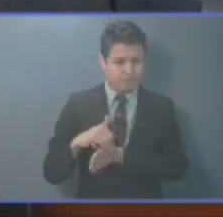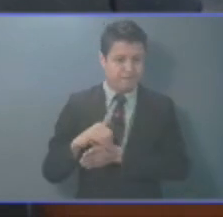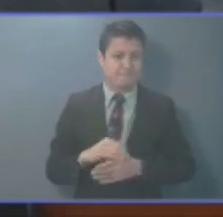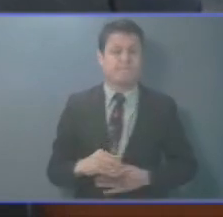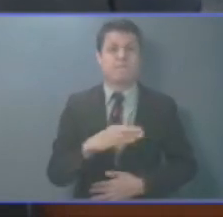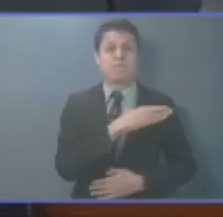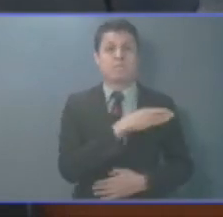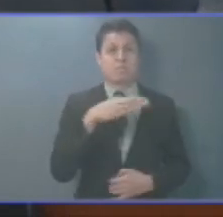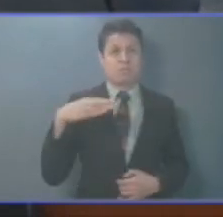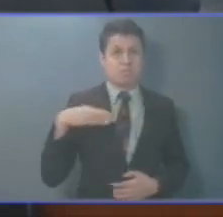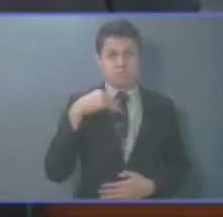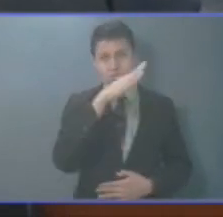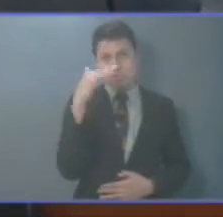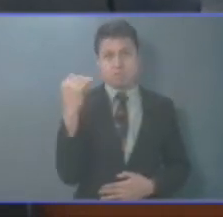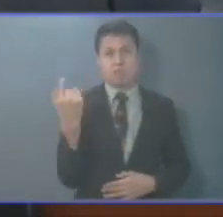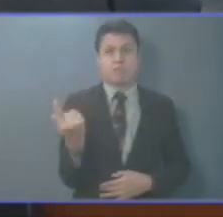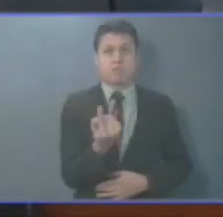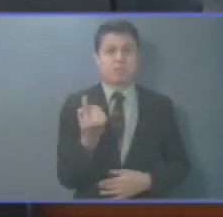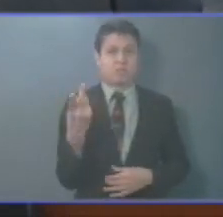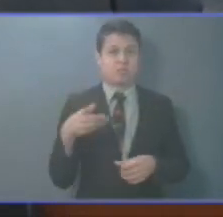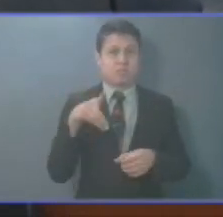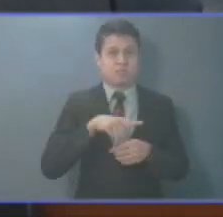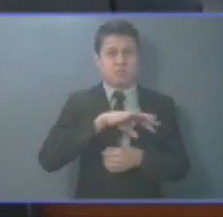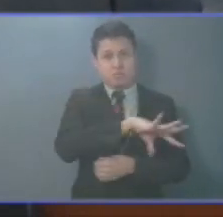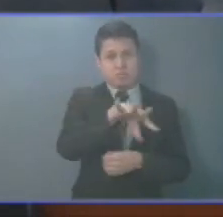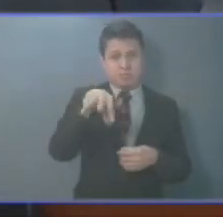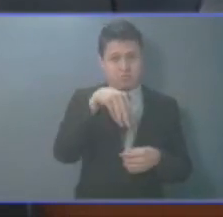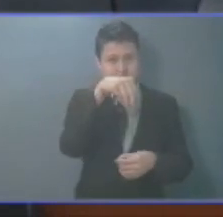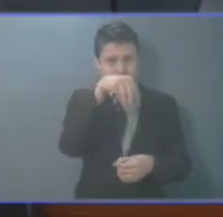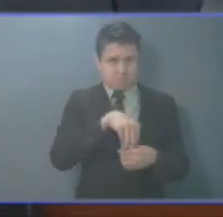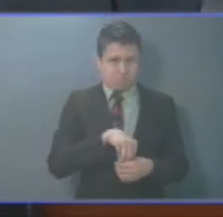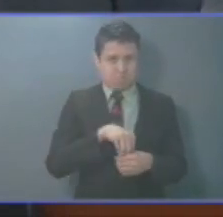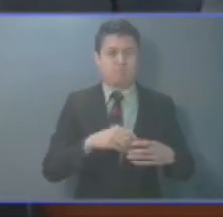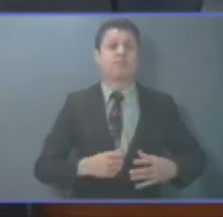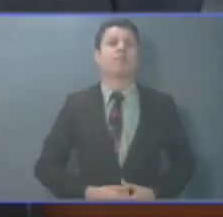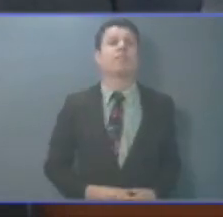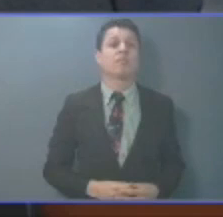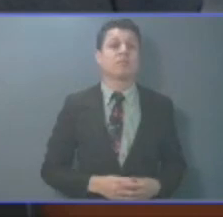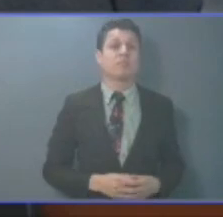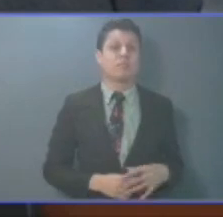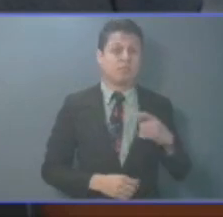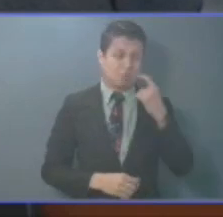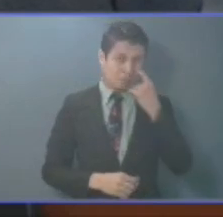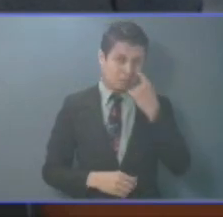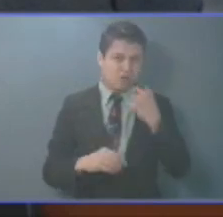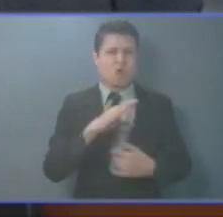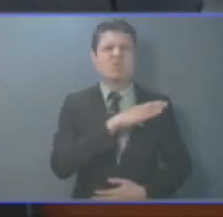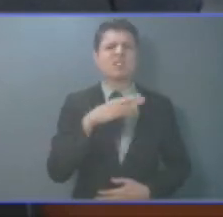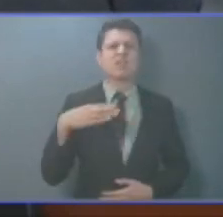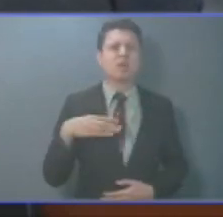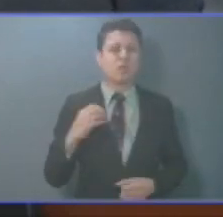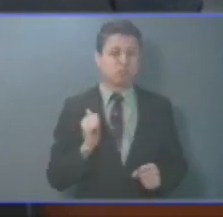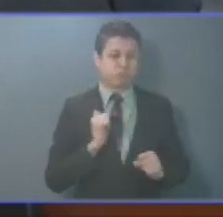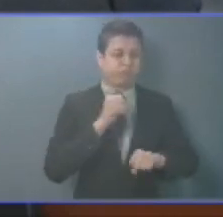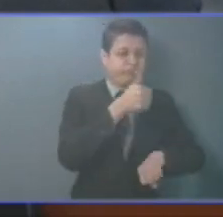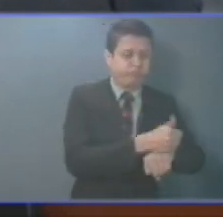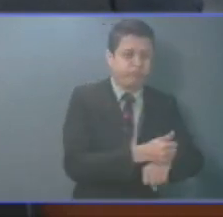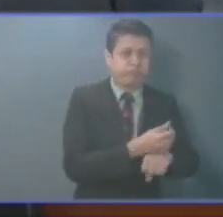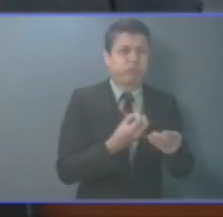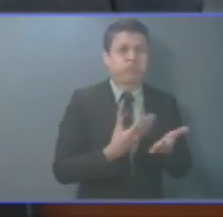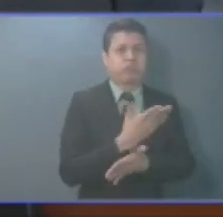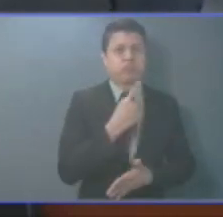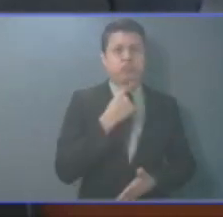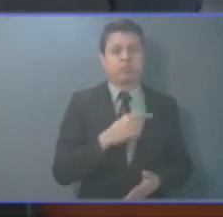para la Inclusión de las Personas con Discapacidad. Creación y finalidad del Consejo. Artículo